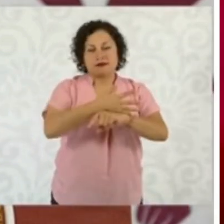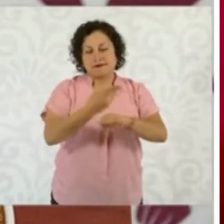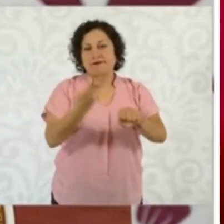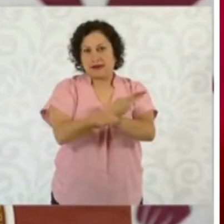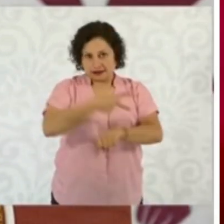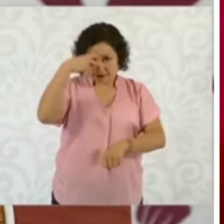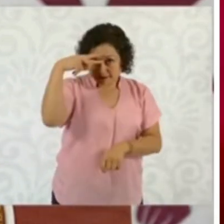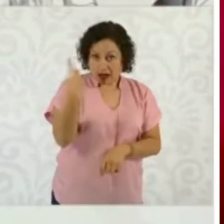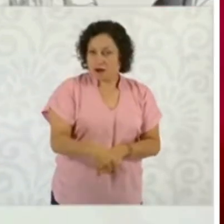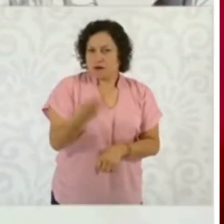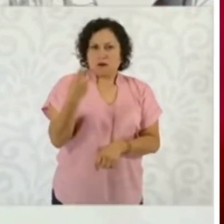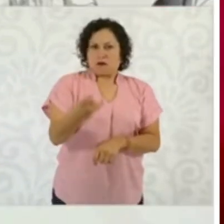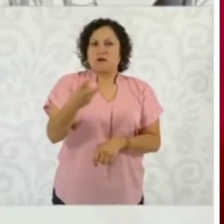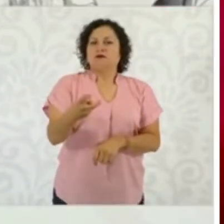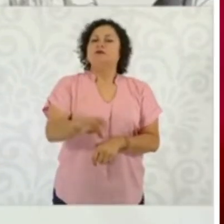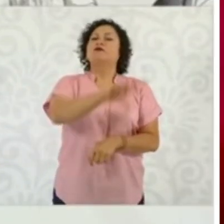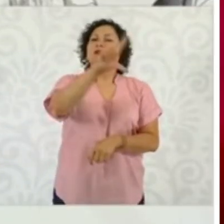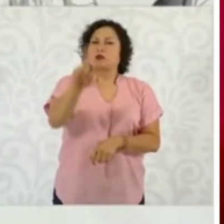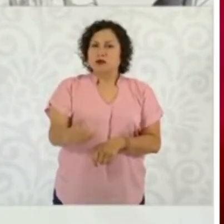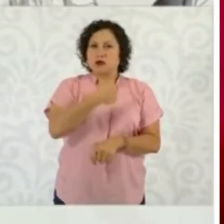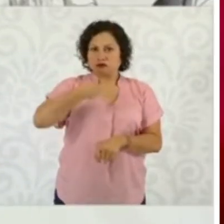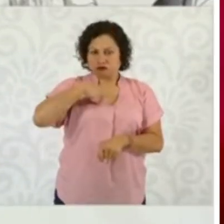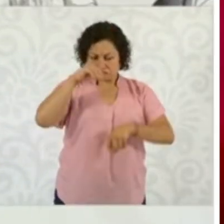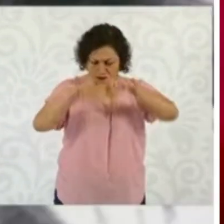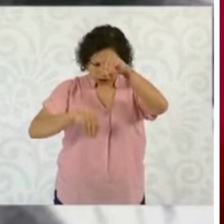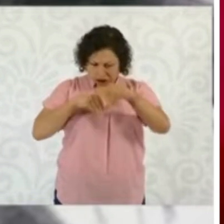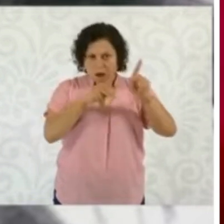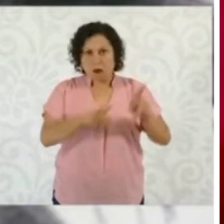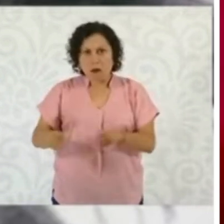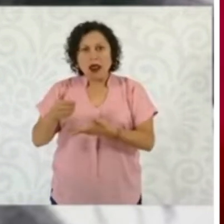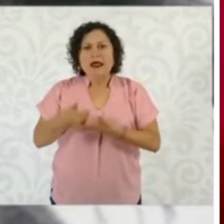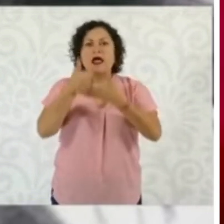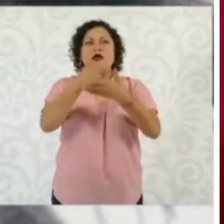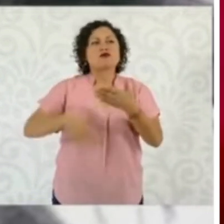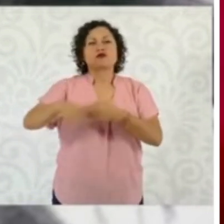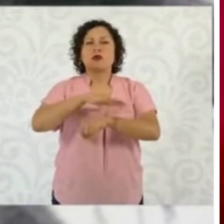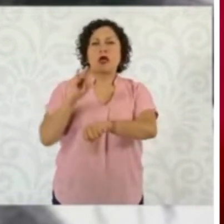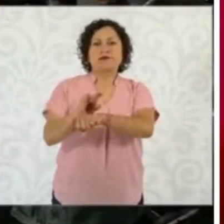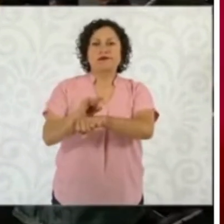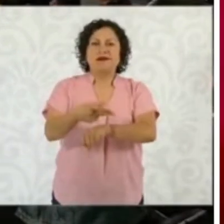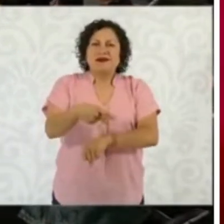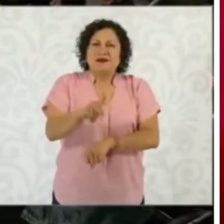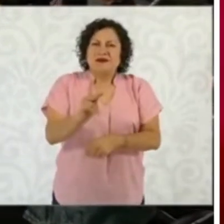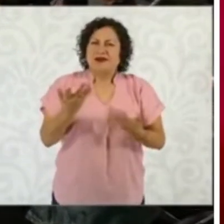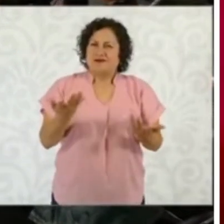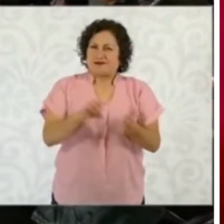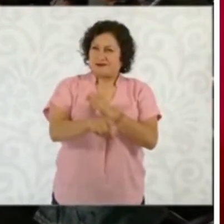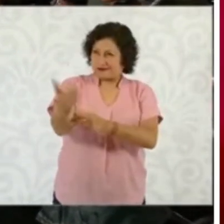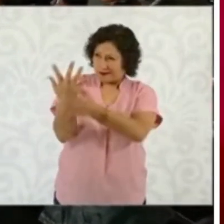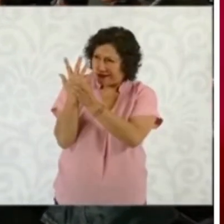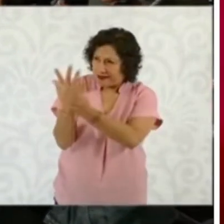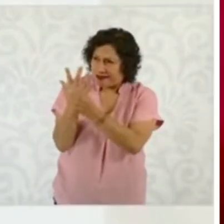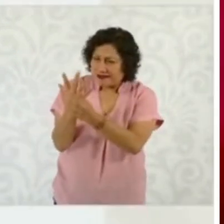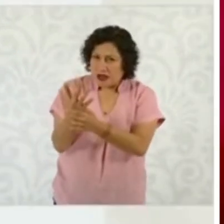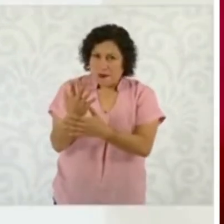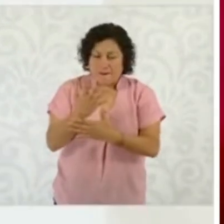se presentará, pues para afrontar esta situación. Pero ¿ustedes creen que el pueblo va a creer que la